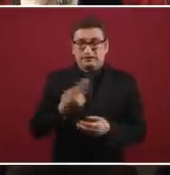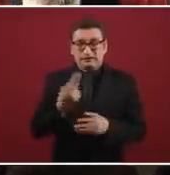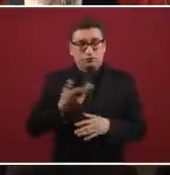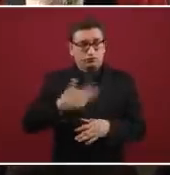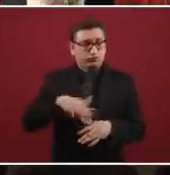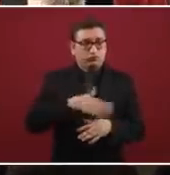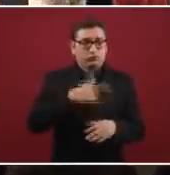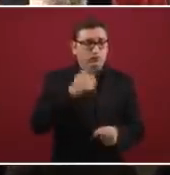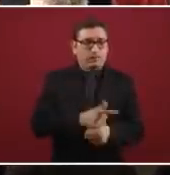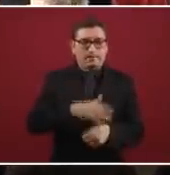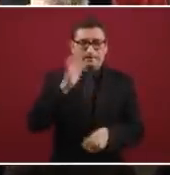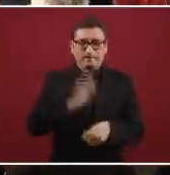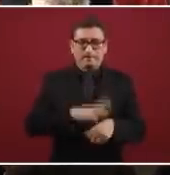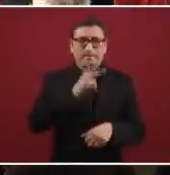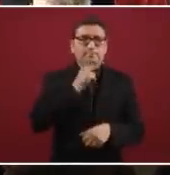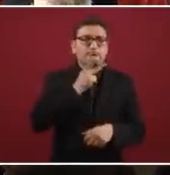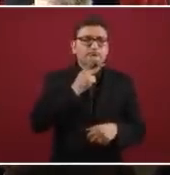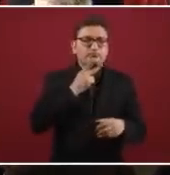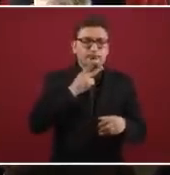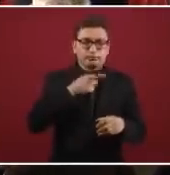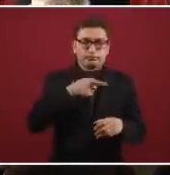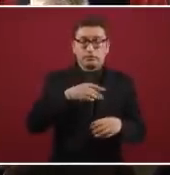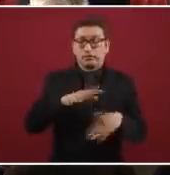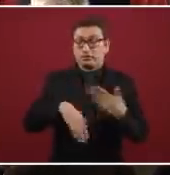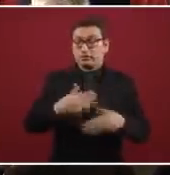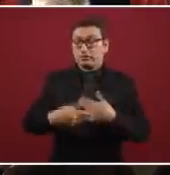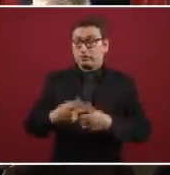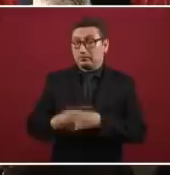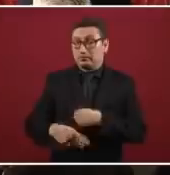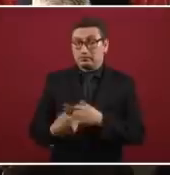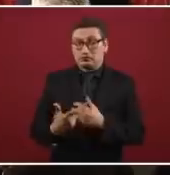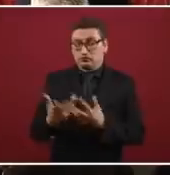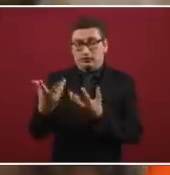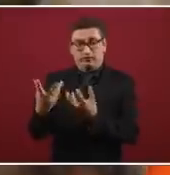pozos. Si existe ese riesgo,